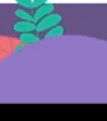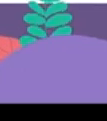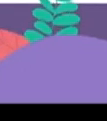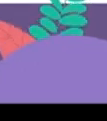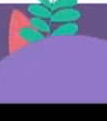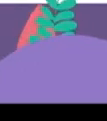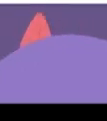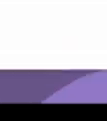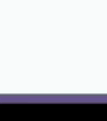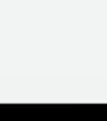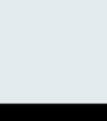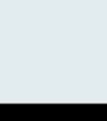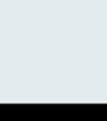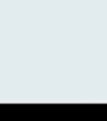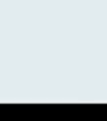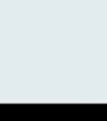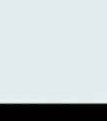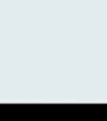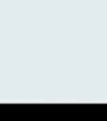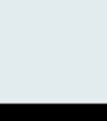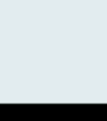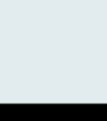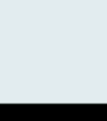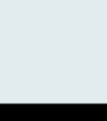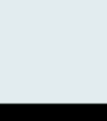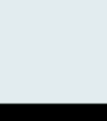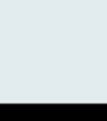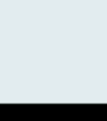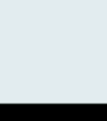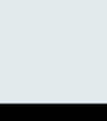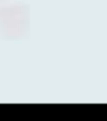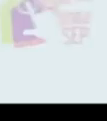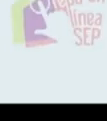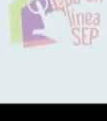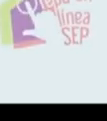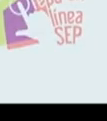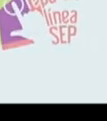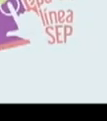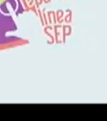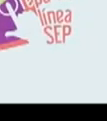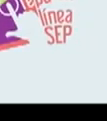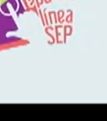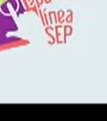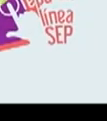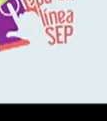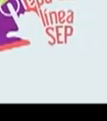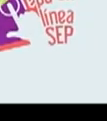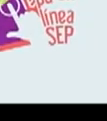aprendizaje. Regístrate del 16 de enero al 27 de febrero en